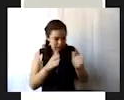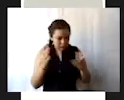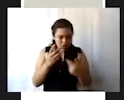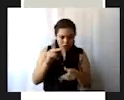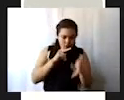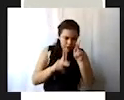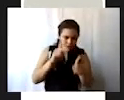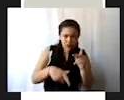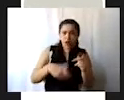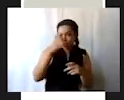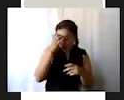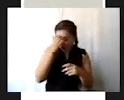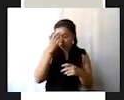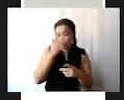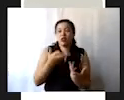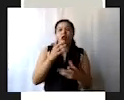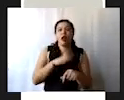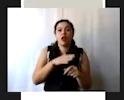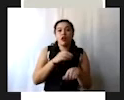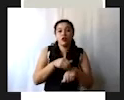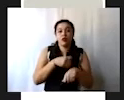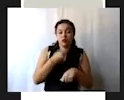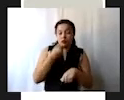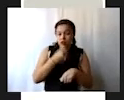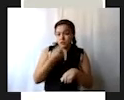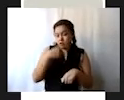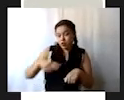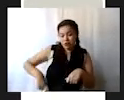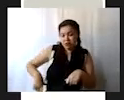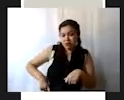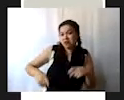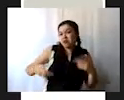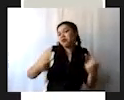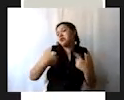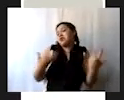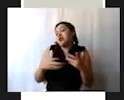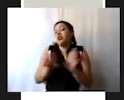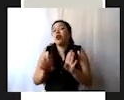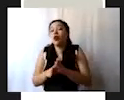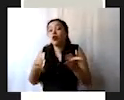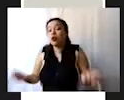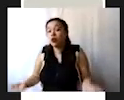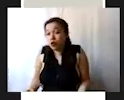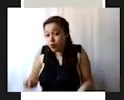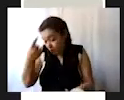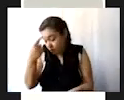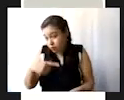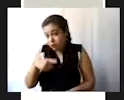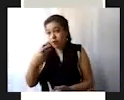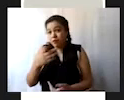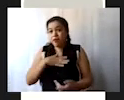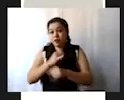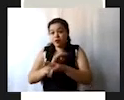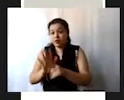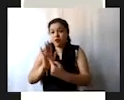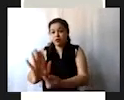se conoce con datos fehacientes por parte del gobierno. Entonces, ¿cómo le hago yo para mostrar esa información y